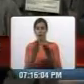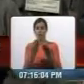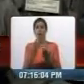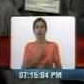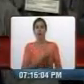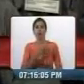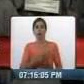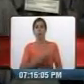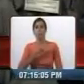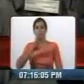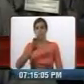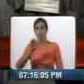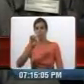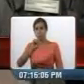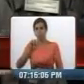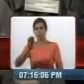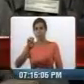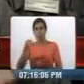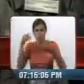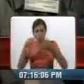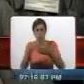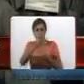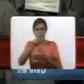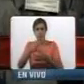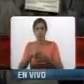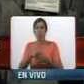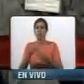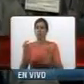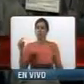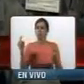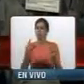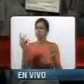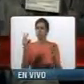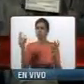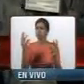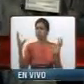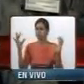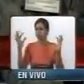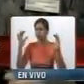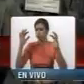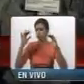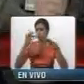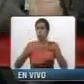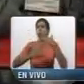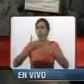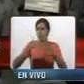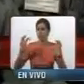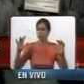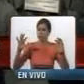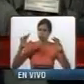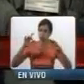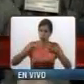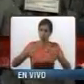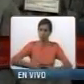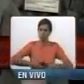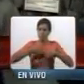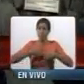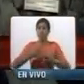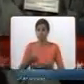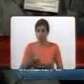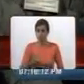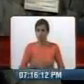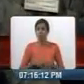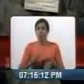Bueno, allí un grupo de personas se fueron acumulando alebrestadas, porque en todo el día había permanecido